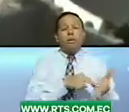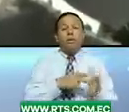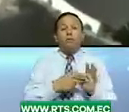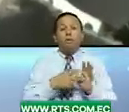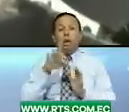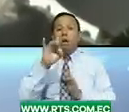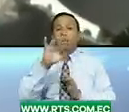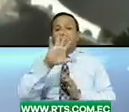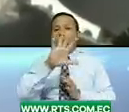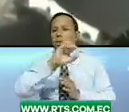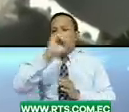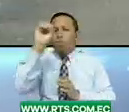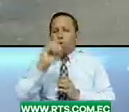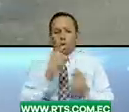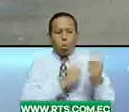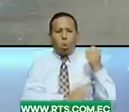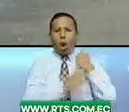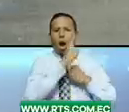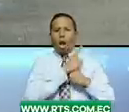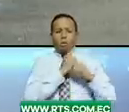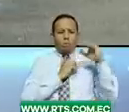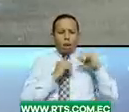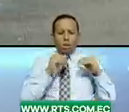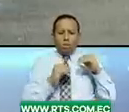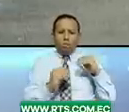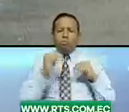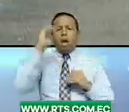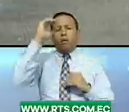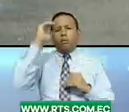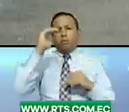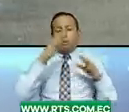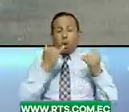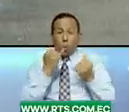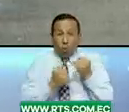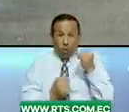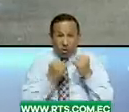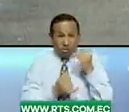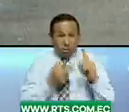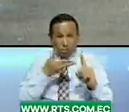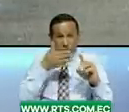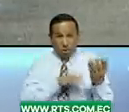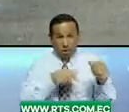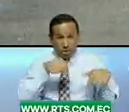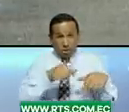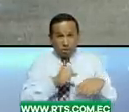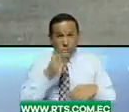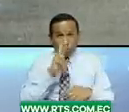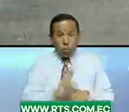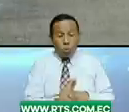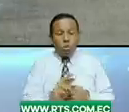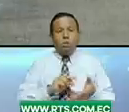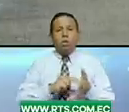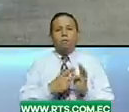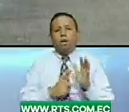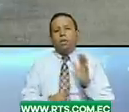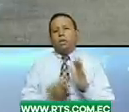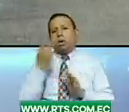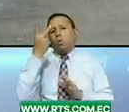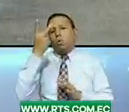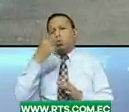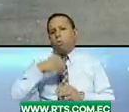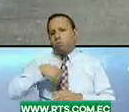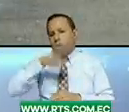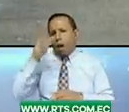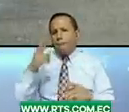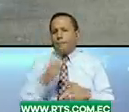crimen, es el segundo más violento de la zona 8. El primero, como sabemos, es Nueva Prosperina. Analí, tú continúas con